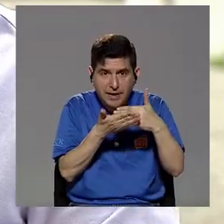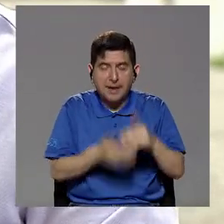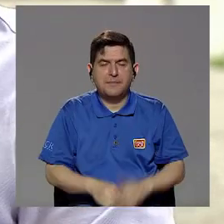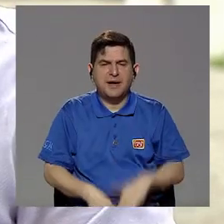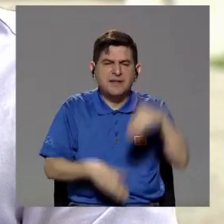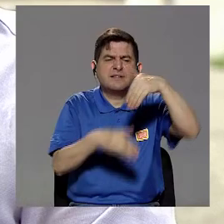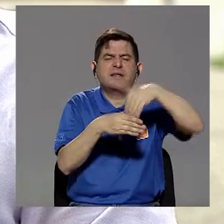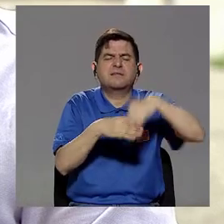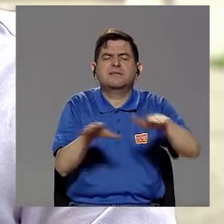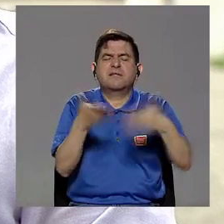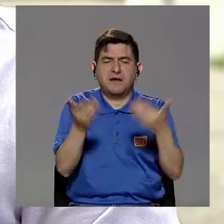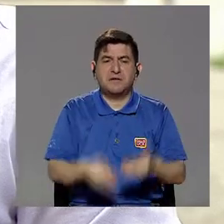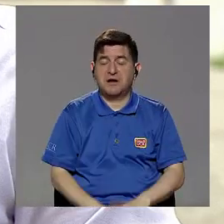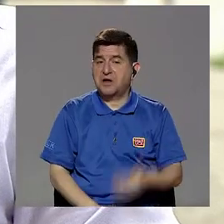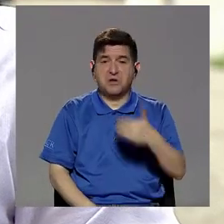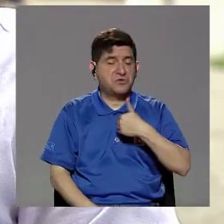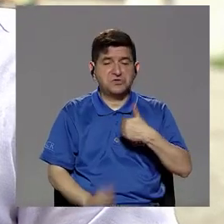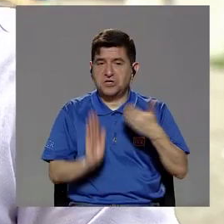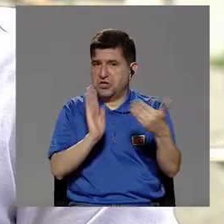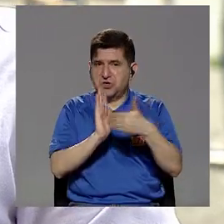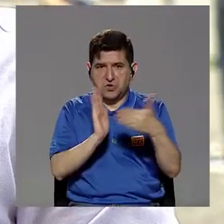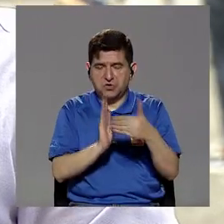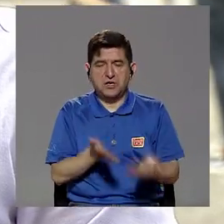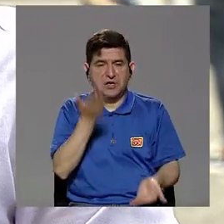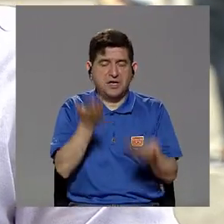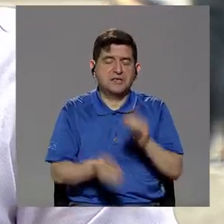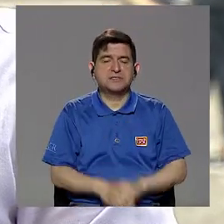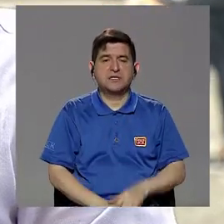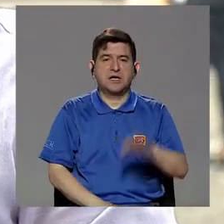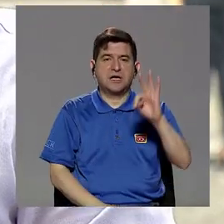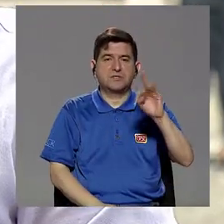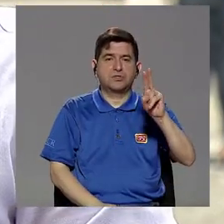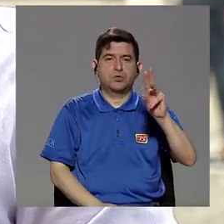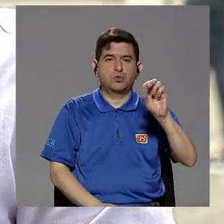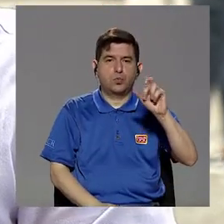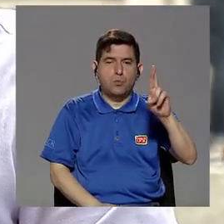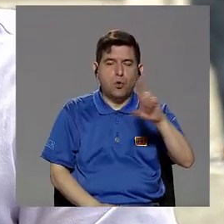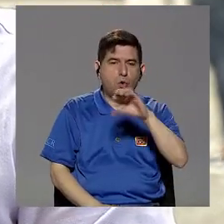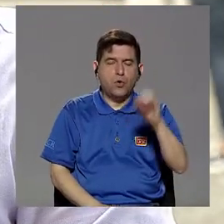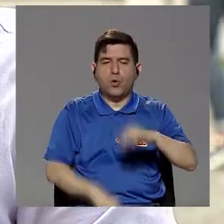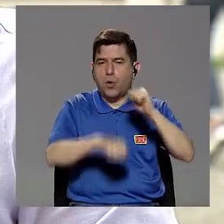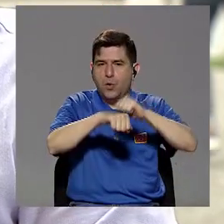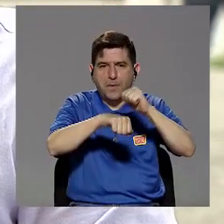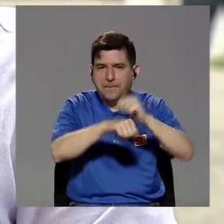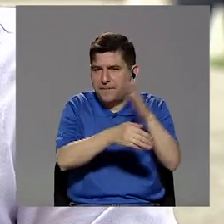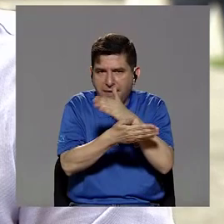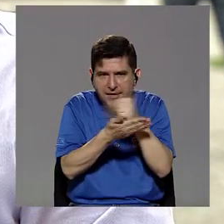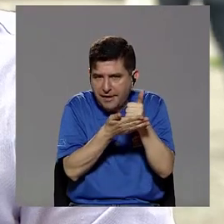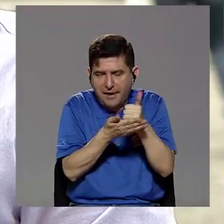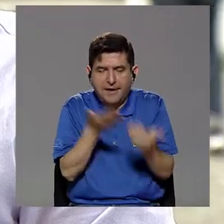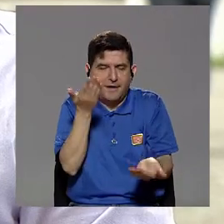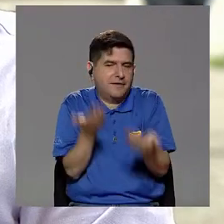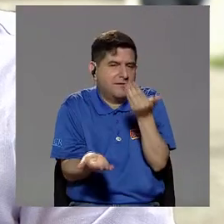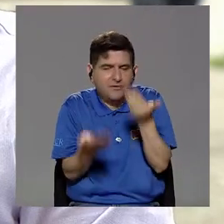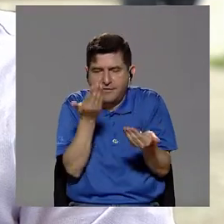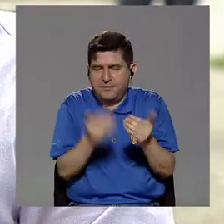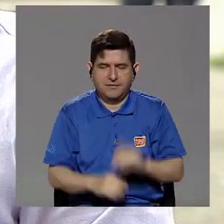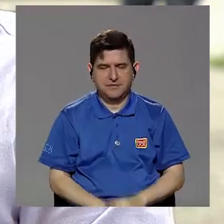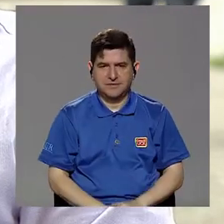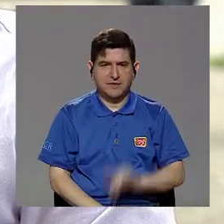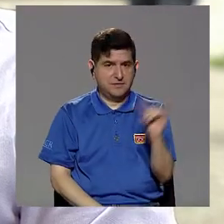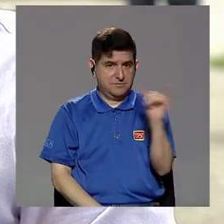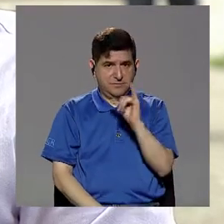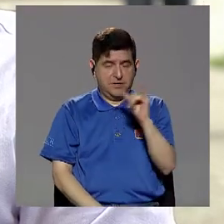cubre las paredes de la vejiga, y si no tiene alguna otra lesión, si no tiene algún tumorcito, si no tiene alguna piedra o si no tiene alguna otra causa, ¿verdad?, que